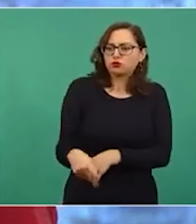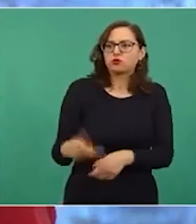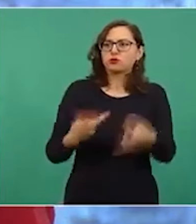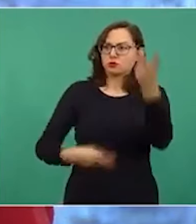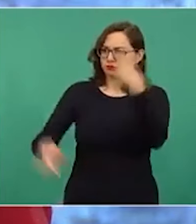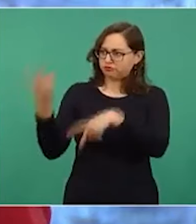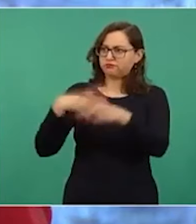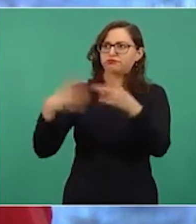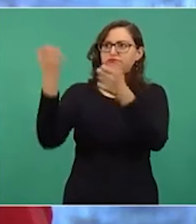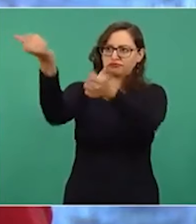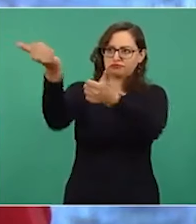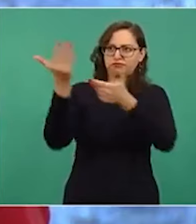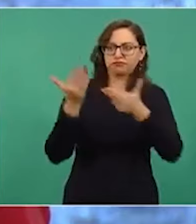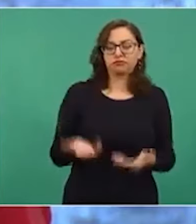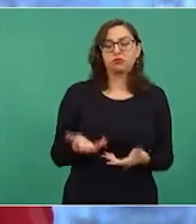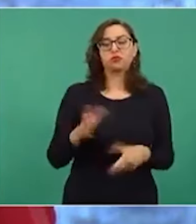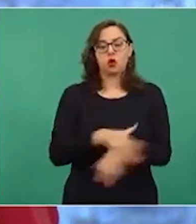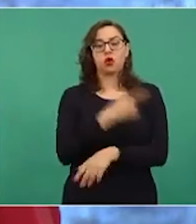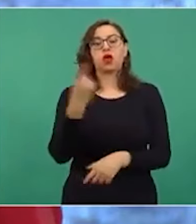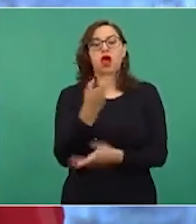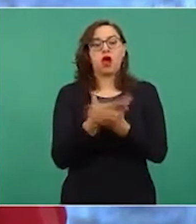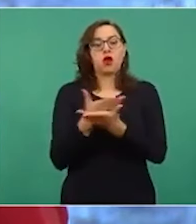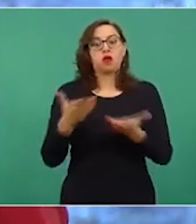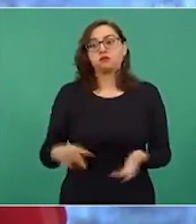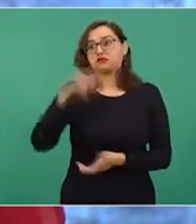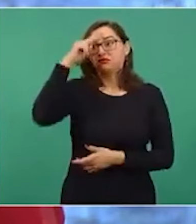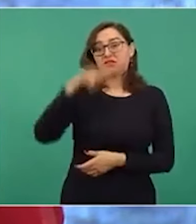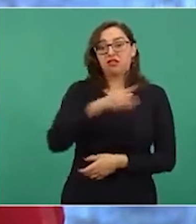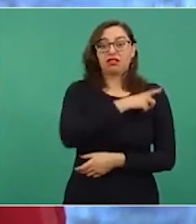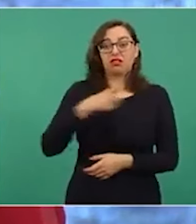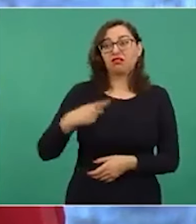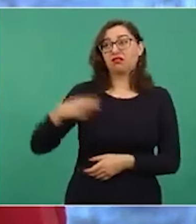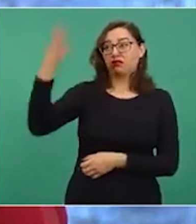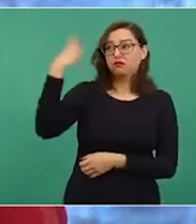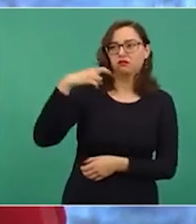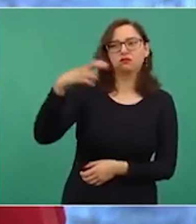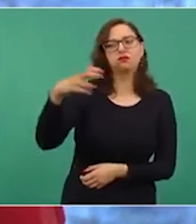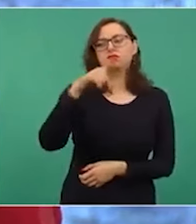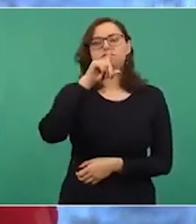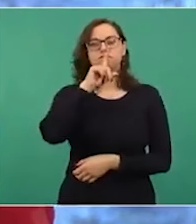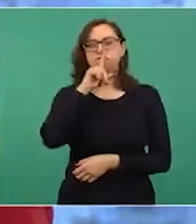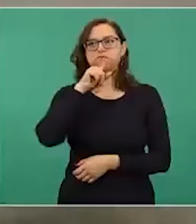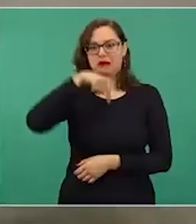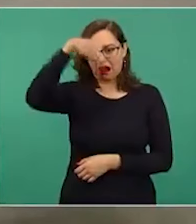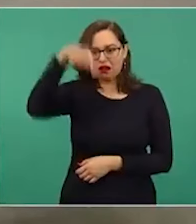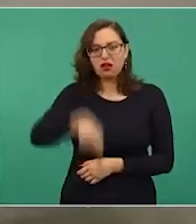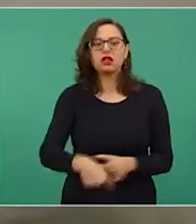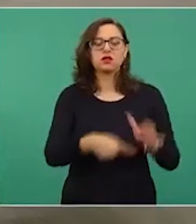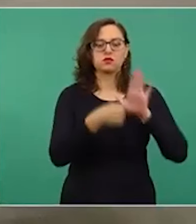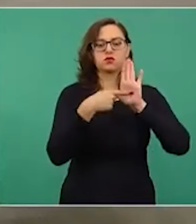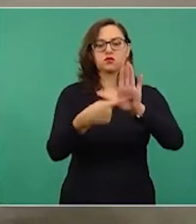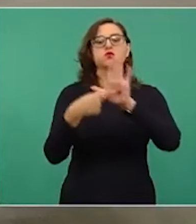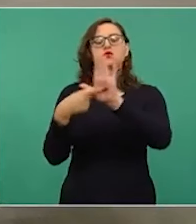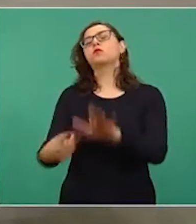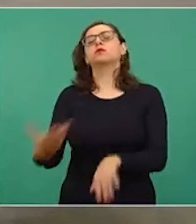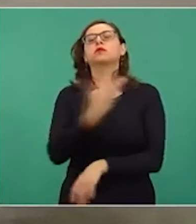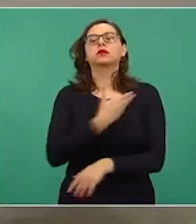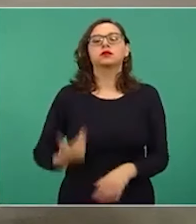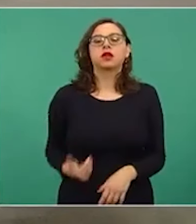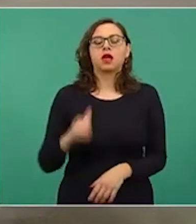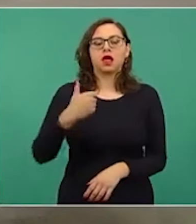ver si no viajaran a otro continente. Todo esto es posible por el interés y apoyo del presidente de la